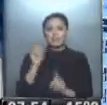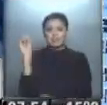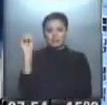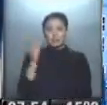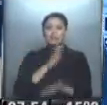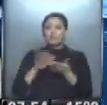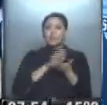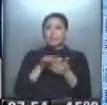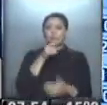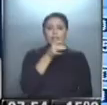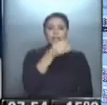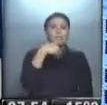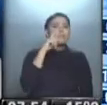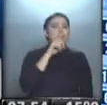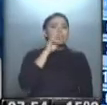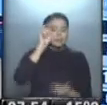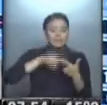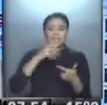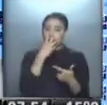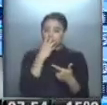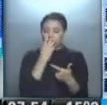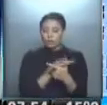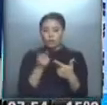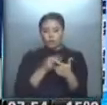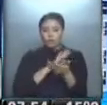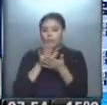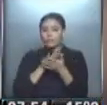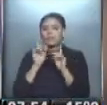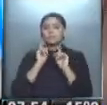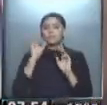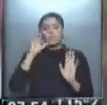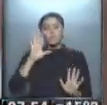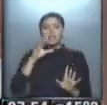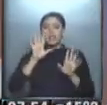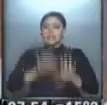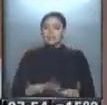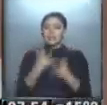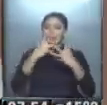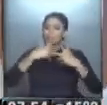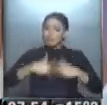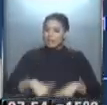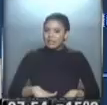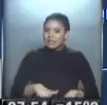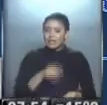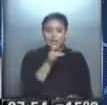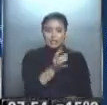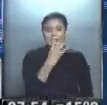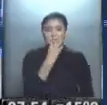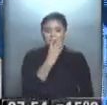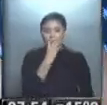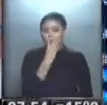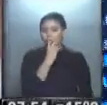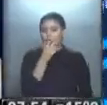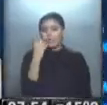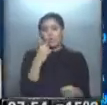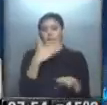el Mitre y para el Sarmiento, que tenemos pensado que el sistema de detención automática debería estar terminado, por lo menos en el Sarmiento, a más